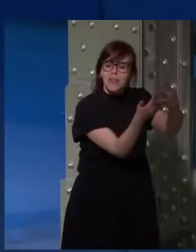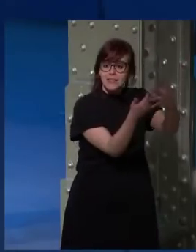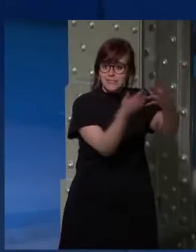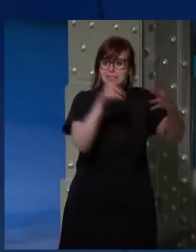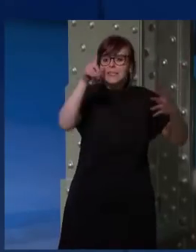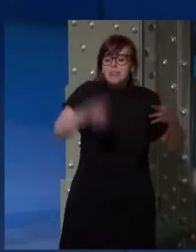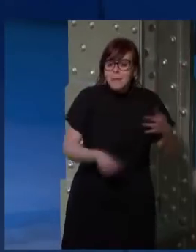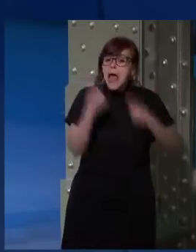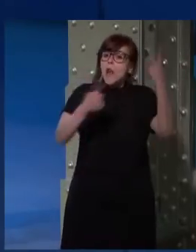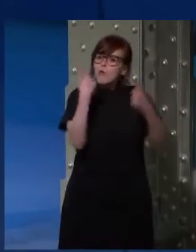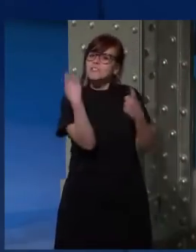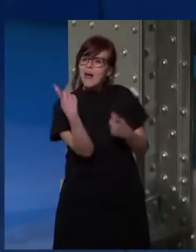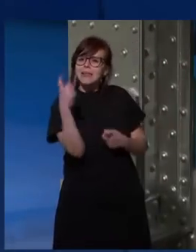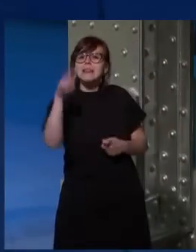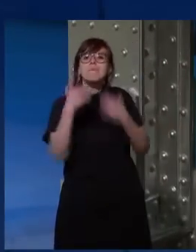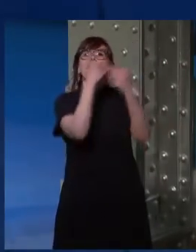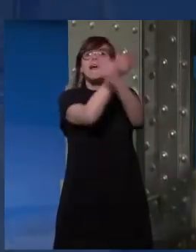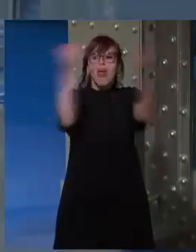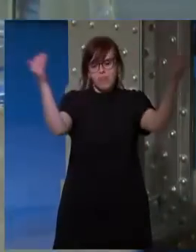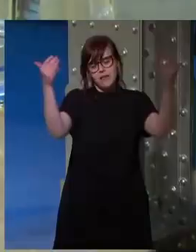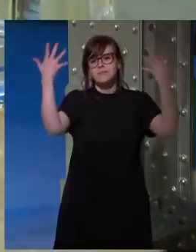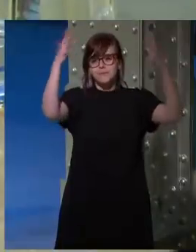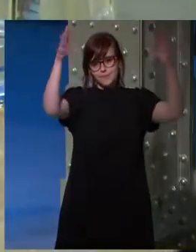aquí. Muchas gracias.